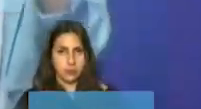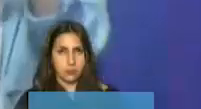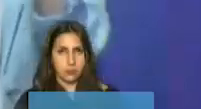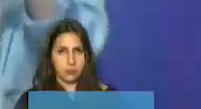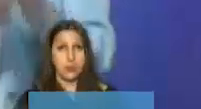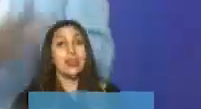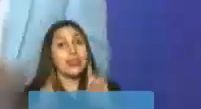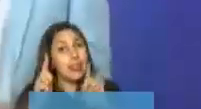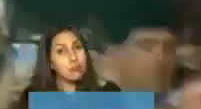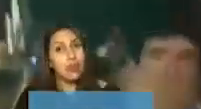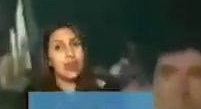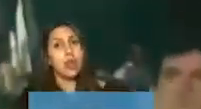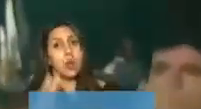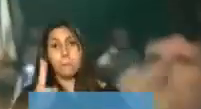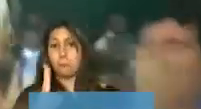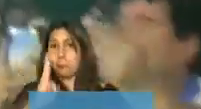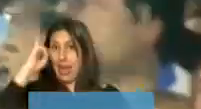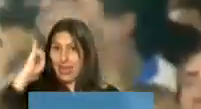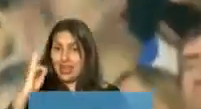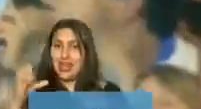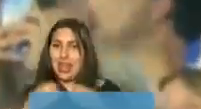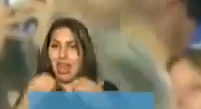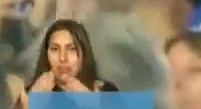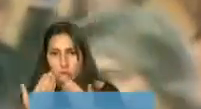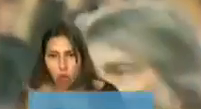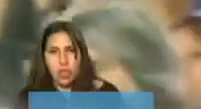A Guido Manini y a Cabildo Abierto.